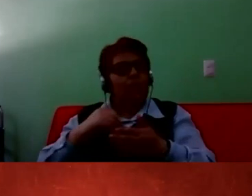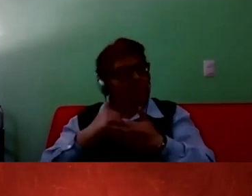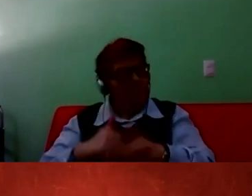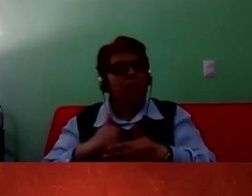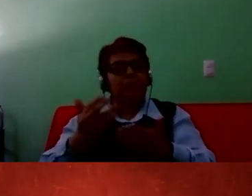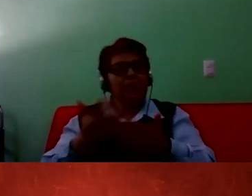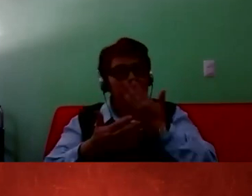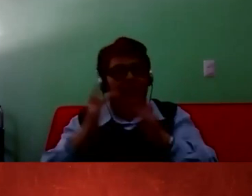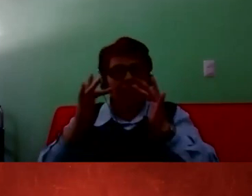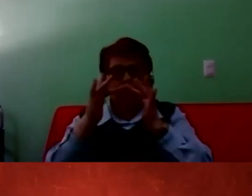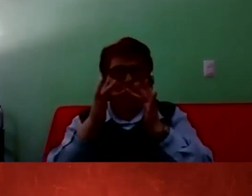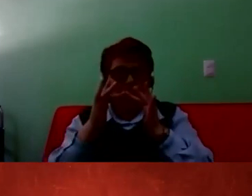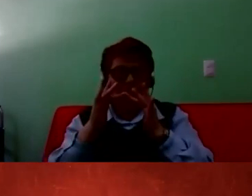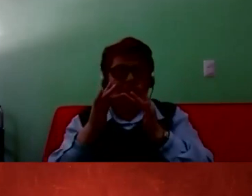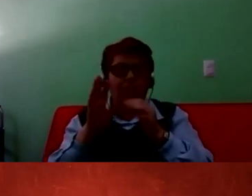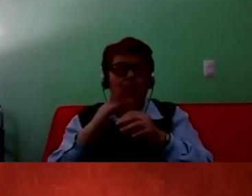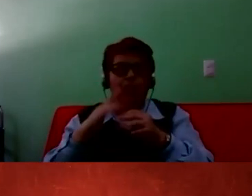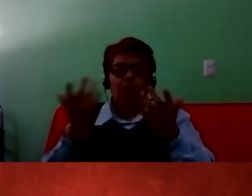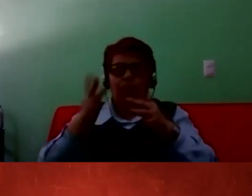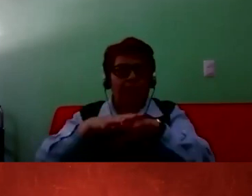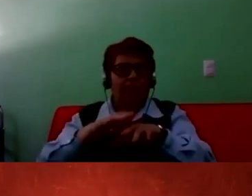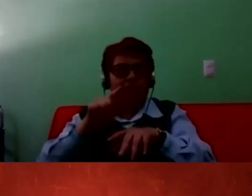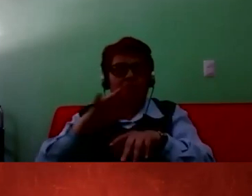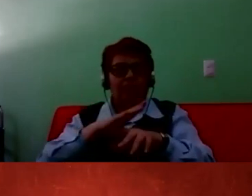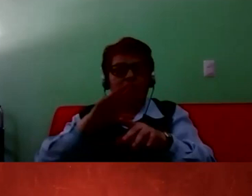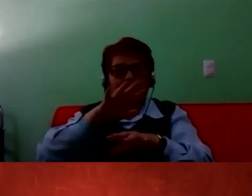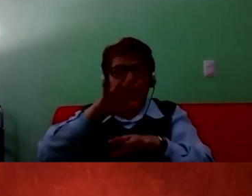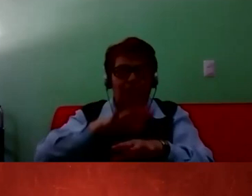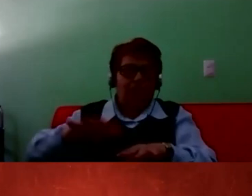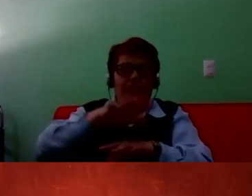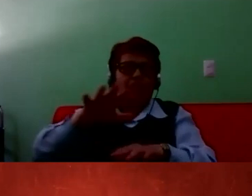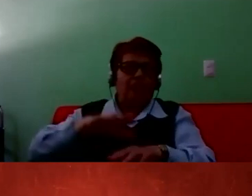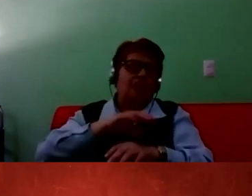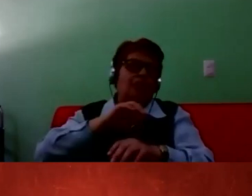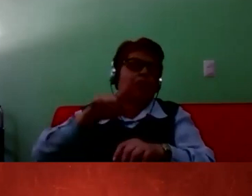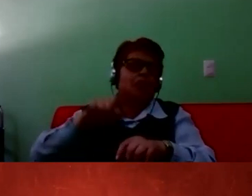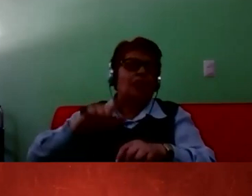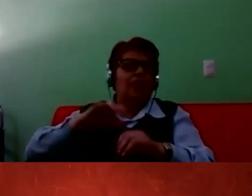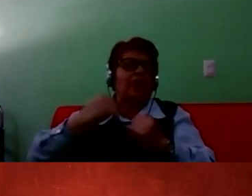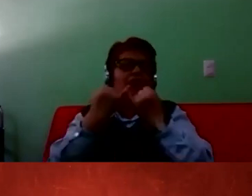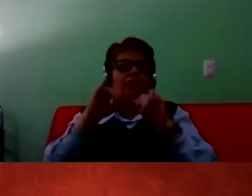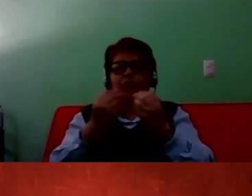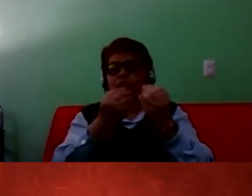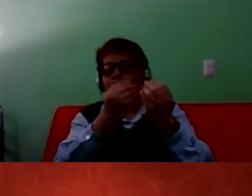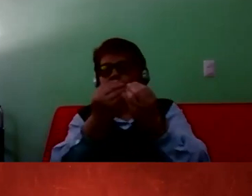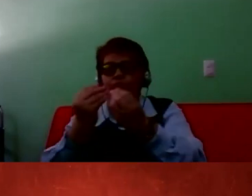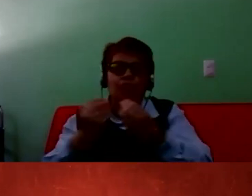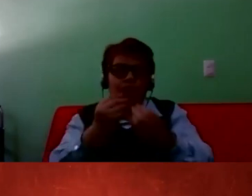hacer este contacto con los integrantes de los espacios culturales independientes, porque muchos de ellos, gran